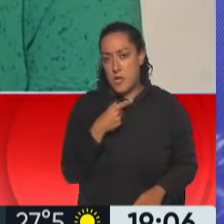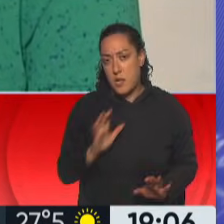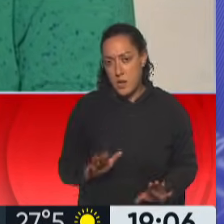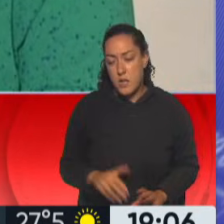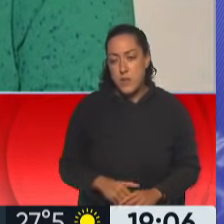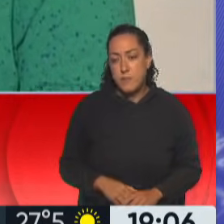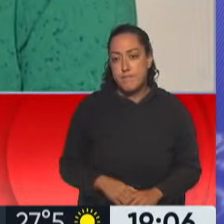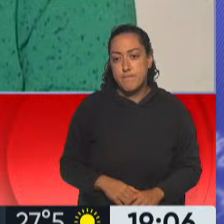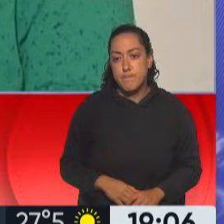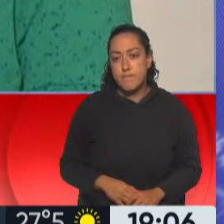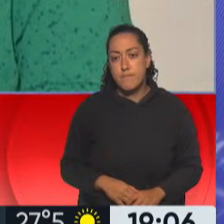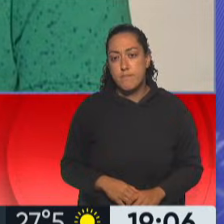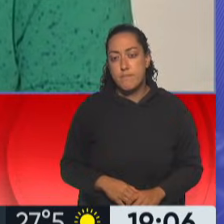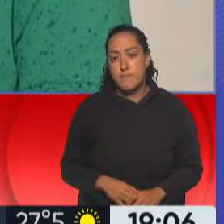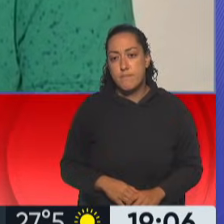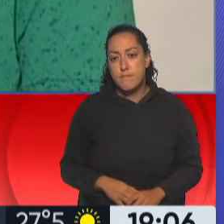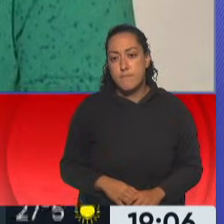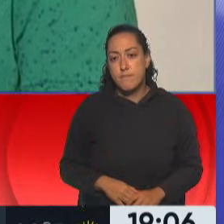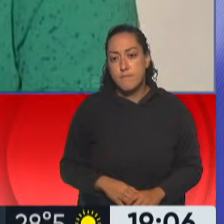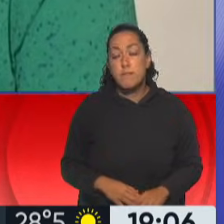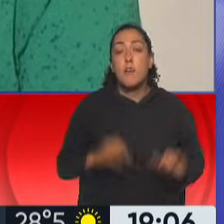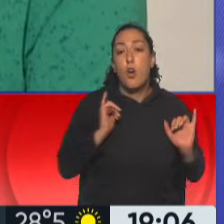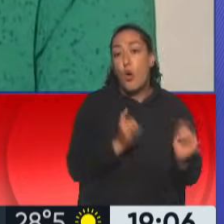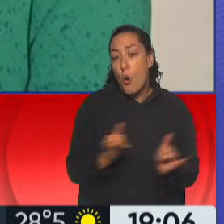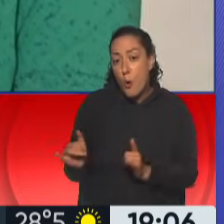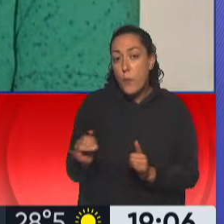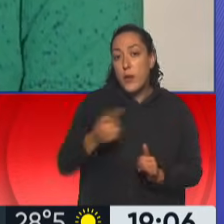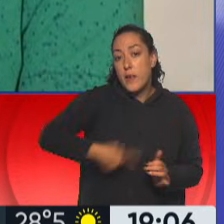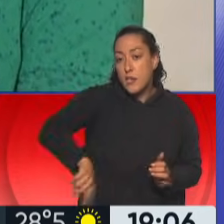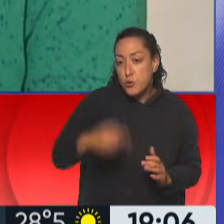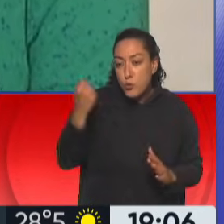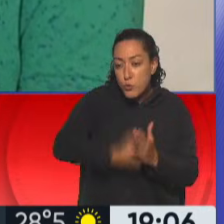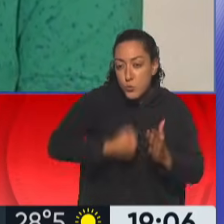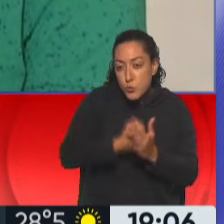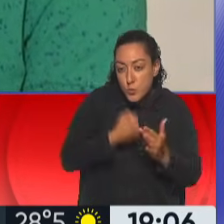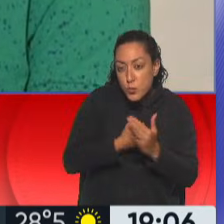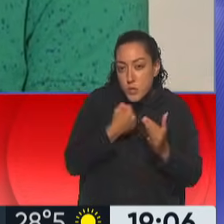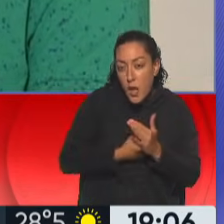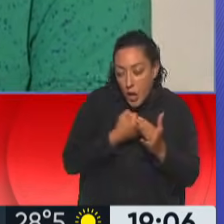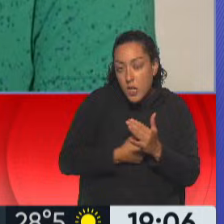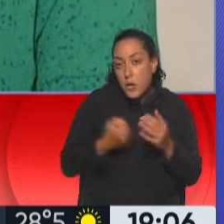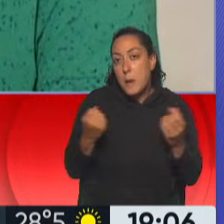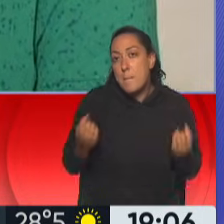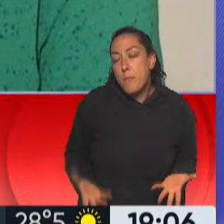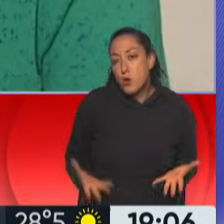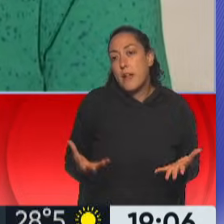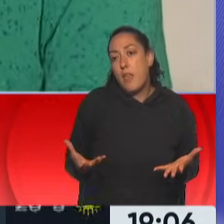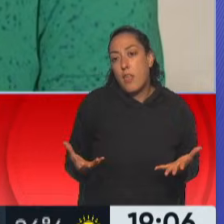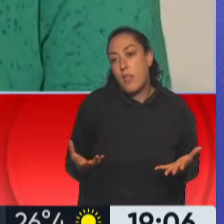a nuestro país, ¿no? Sobre todo estos jóvenes que están luchando que desde afuera, porque